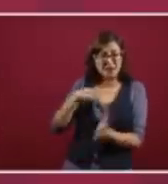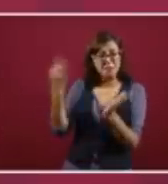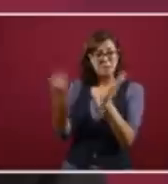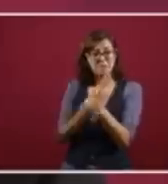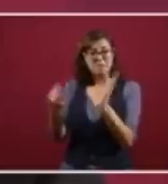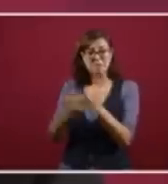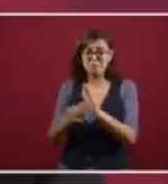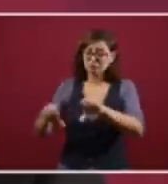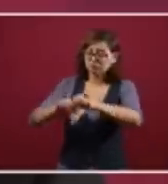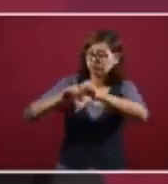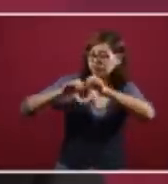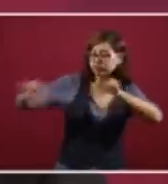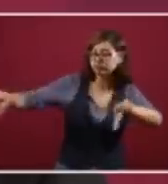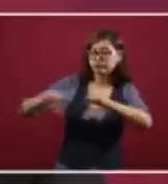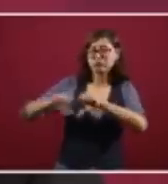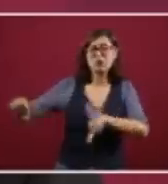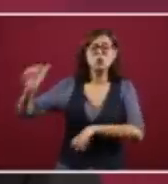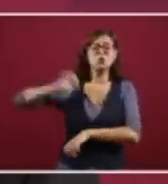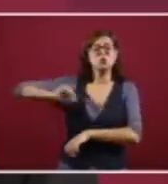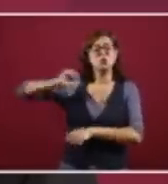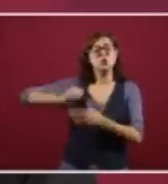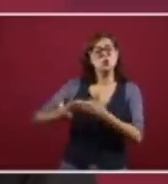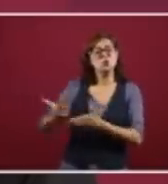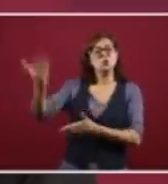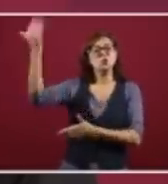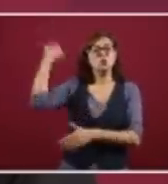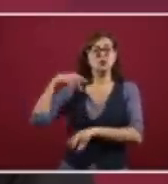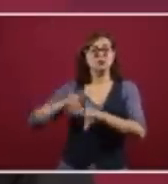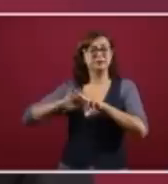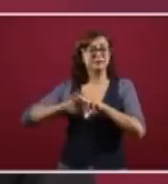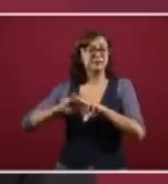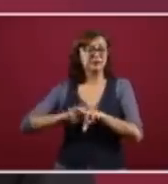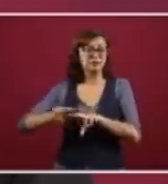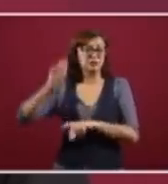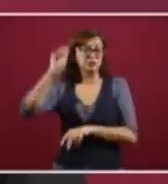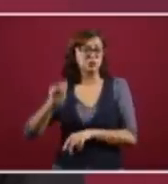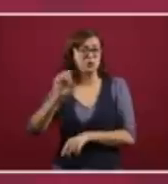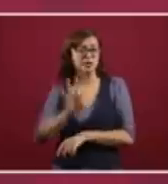vía del tren del sureste,